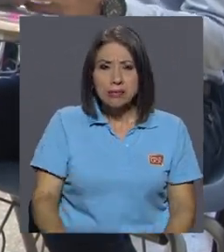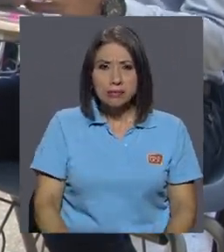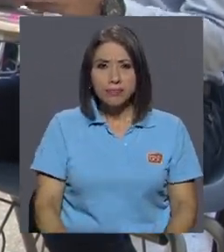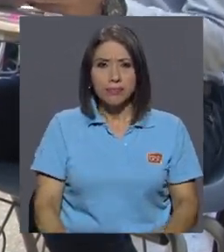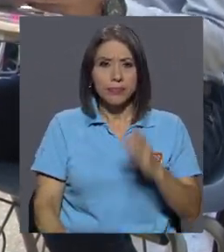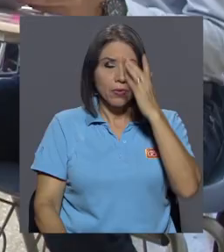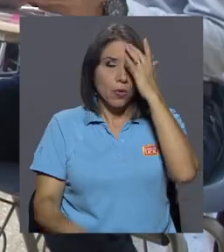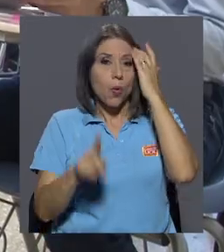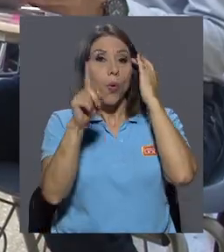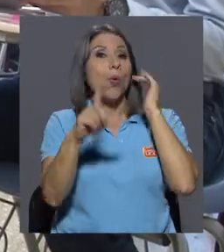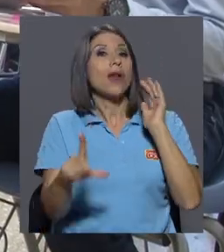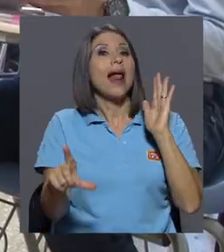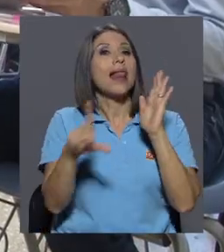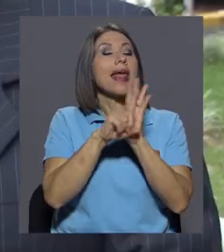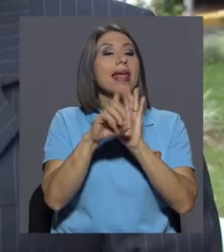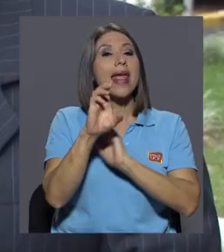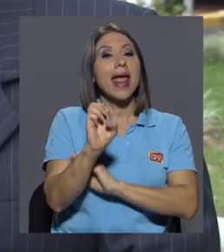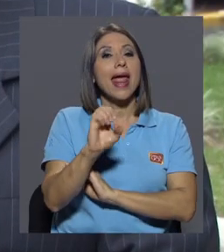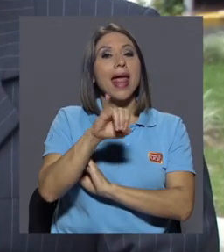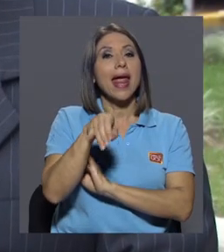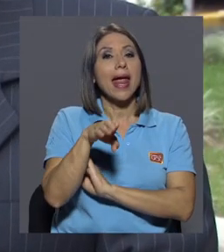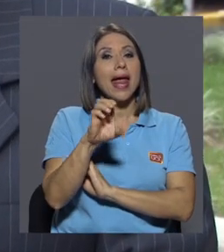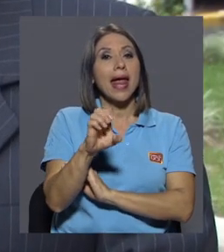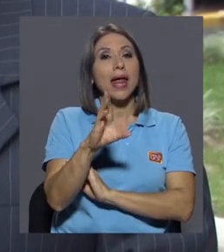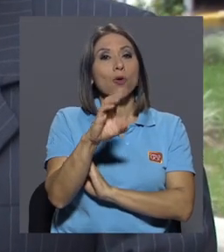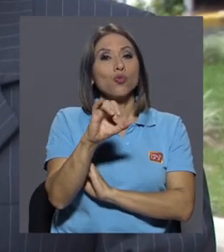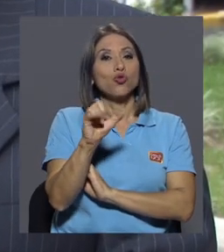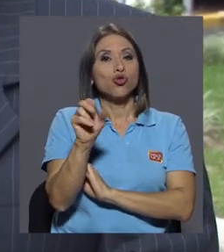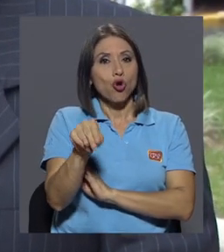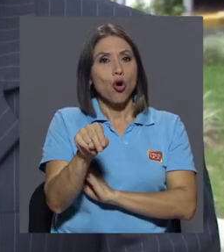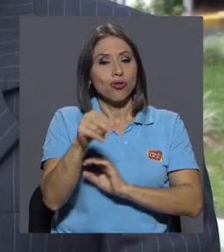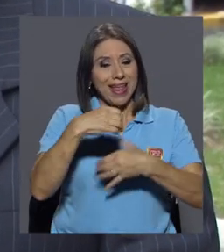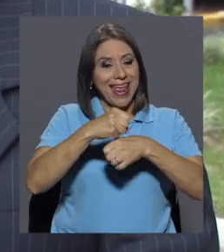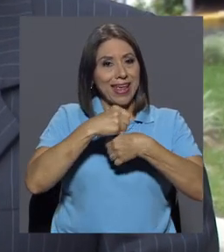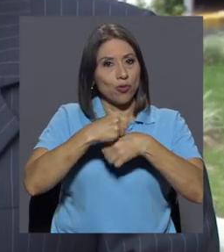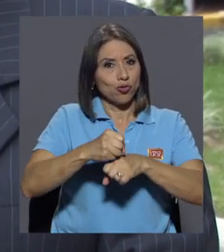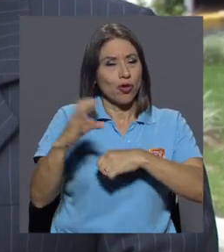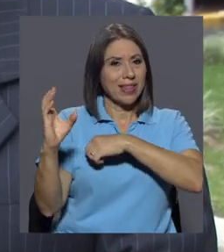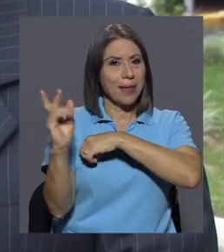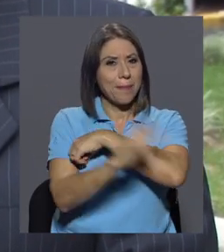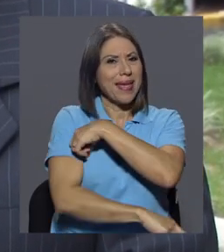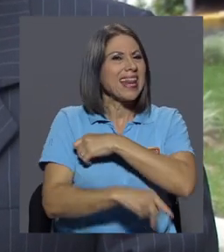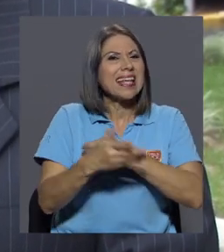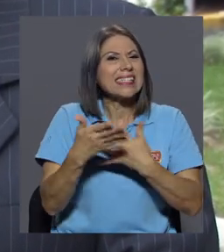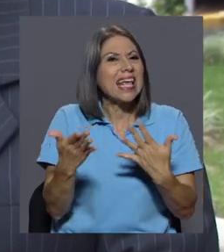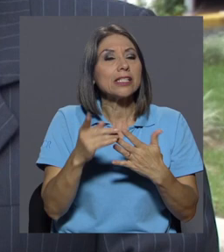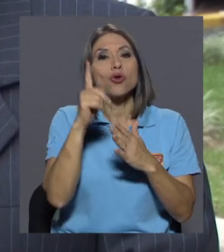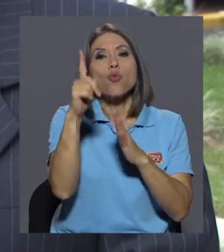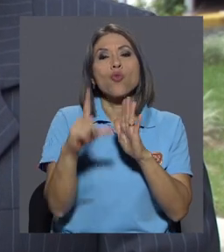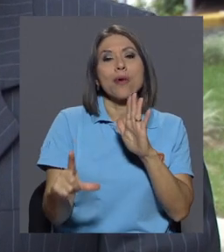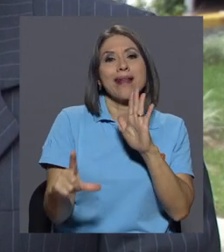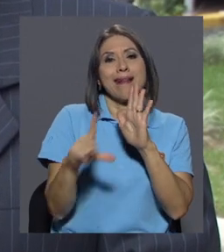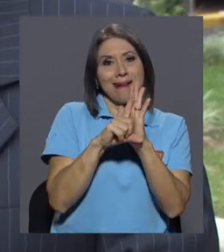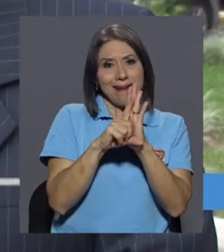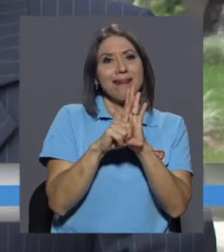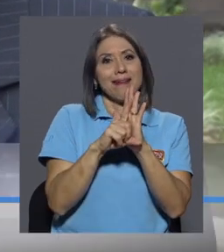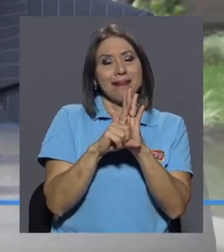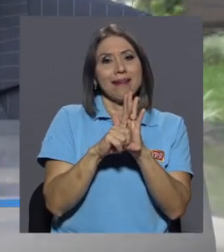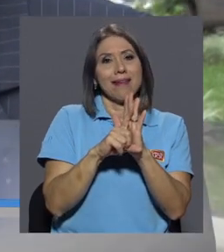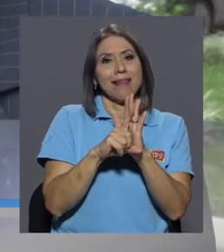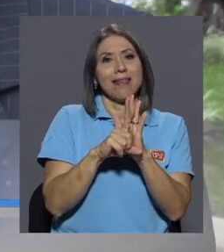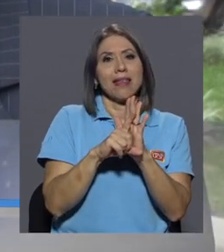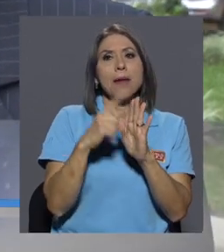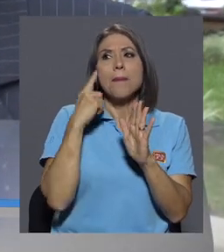Una ley de ejecución de penas es un instrumento jurídico que viene a llenar